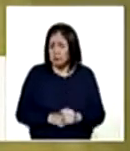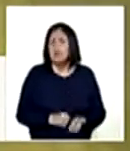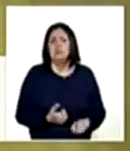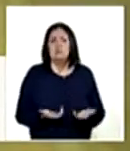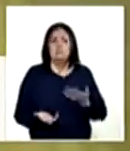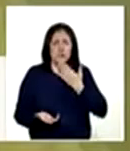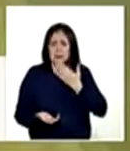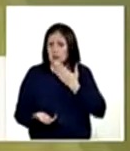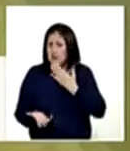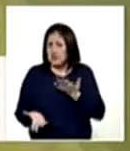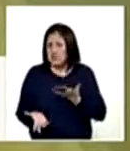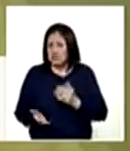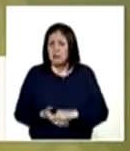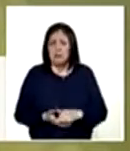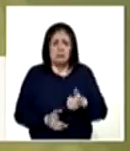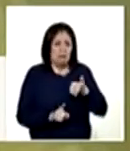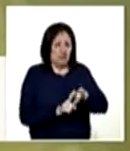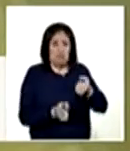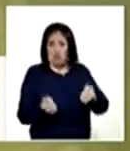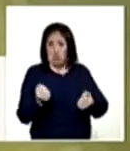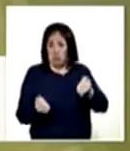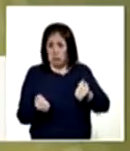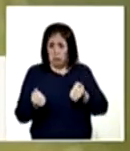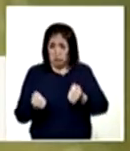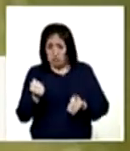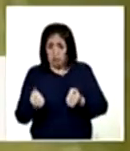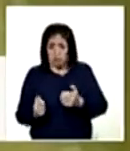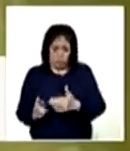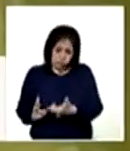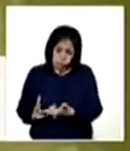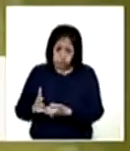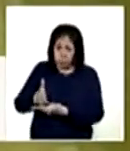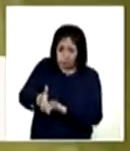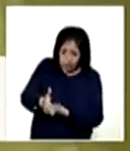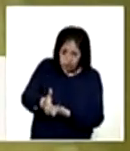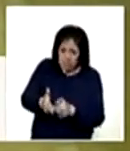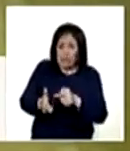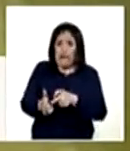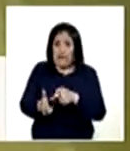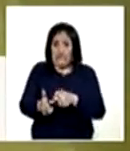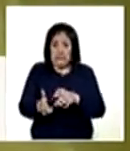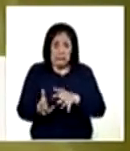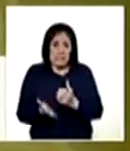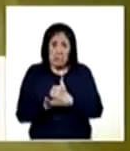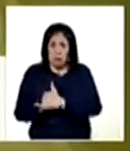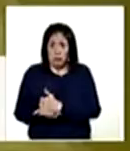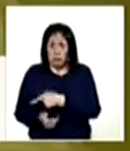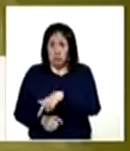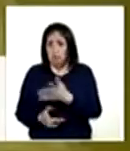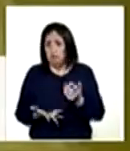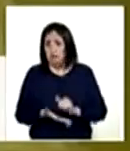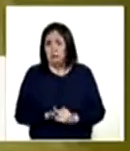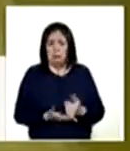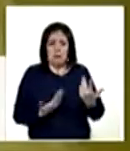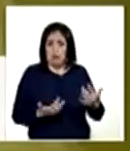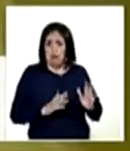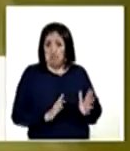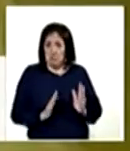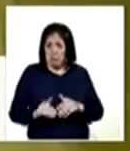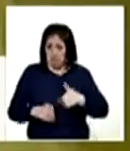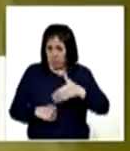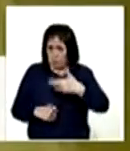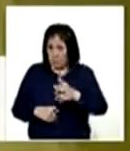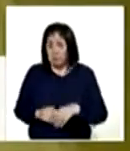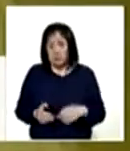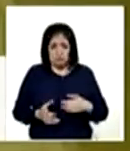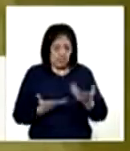es auxiliado nuevamente por el mismo conductor que le pasó por encima. Nosotros vamos a tener mayor información de esto, vamos a preparar un informe más amplio para